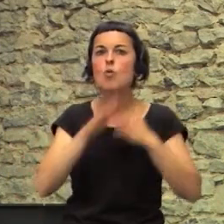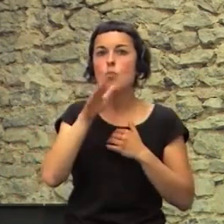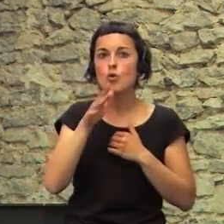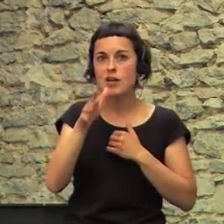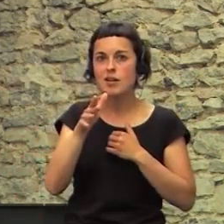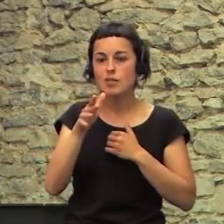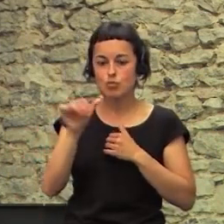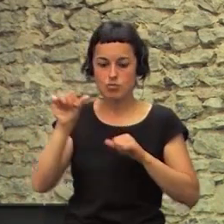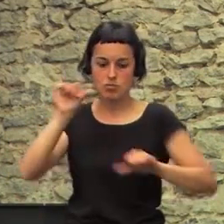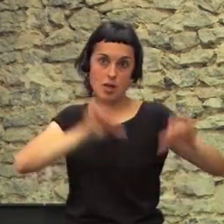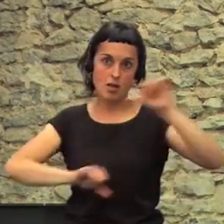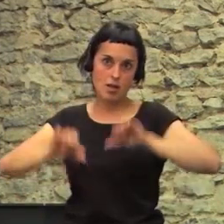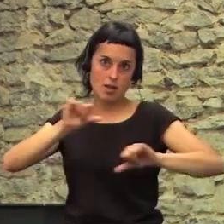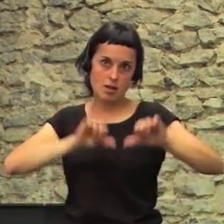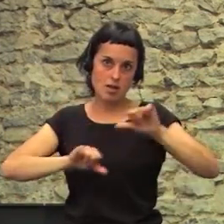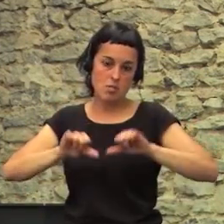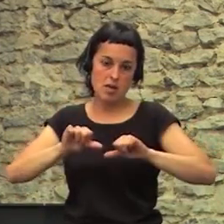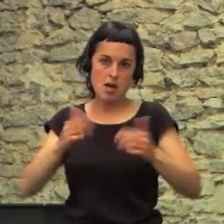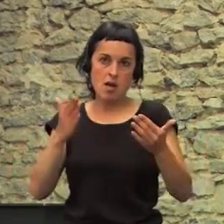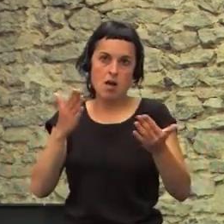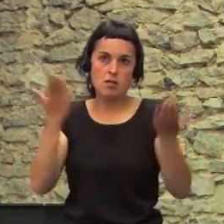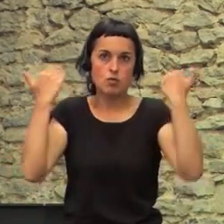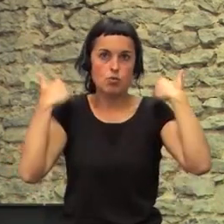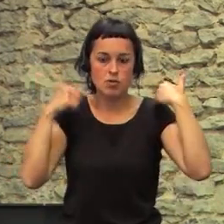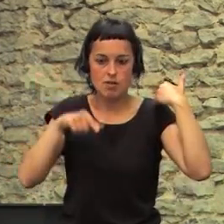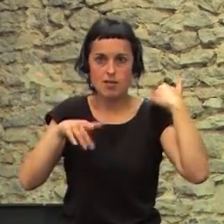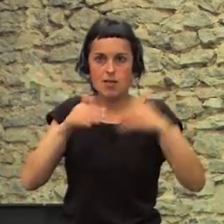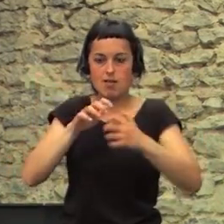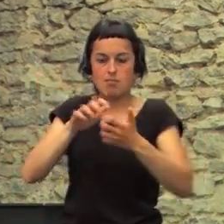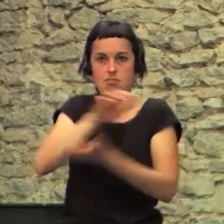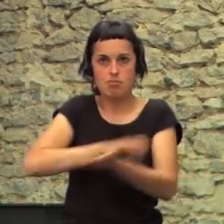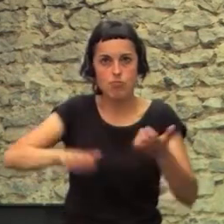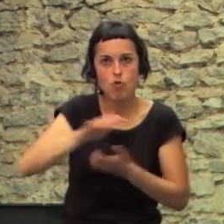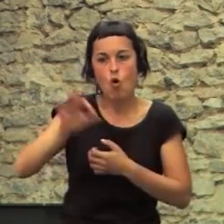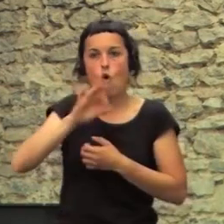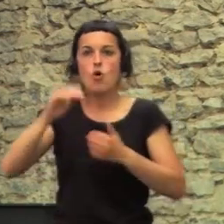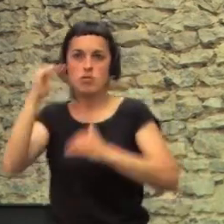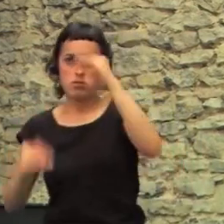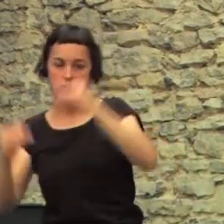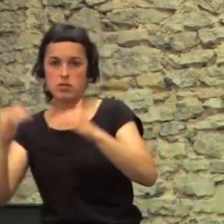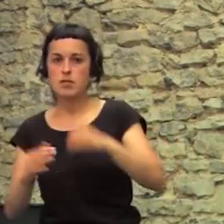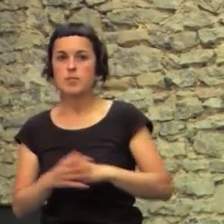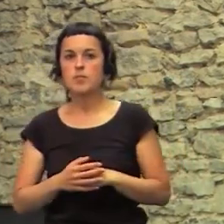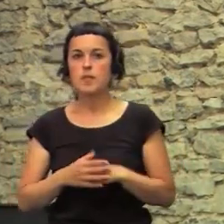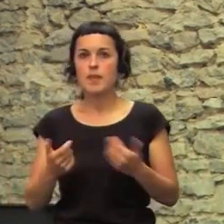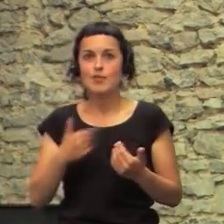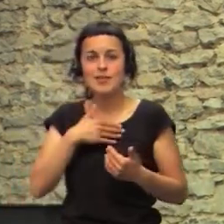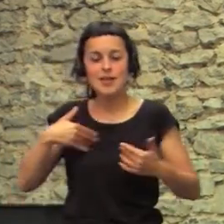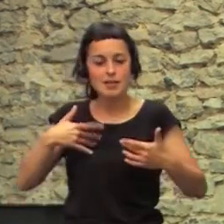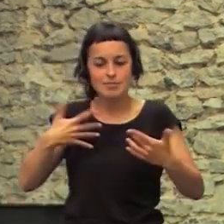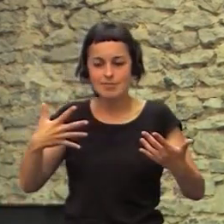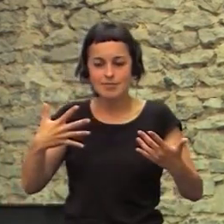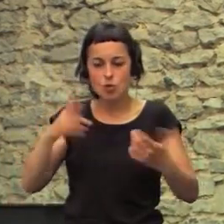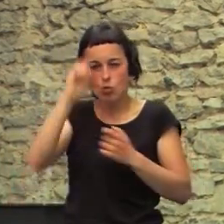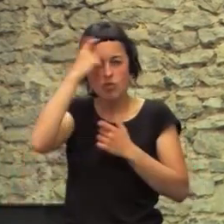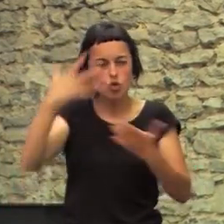químicas, ¿no? Es como ese, el poder de la química. Para mí el poder de romper con todo era de cuestionar precisamente